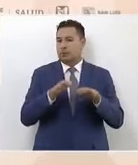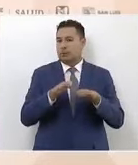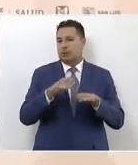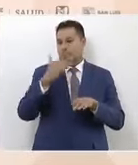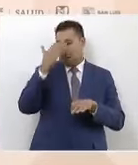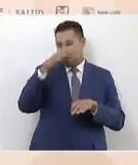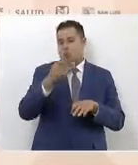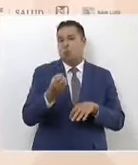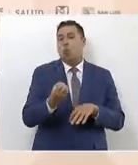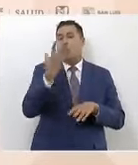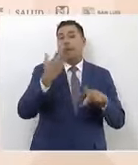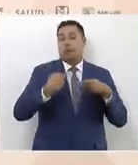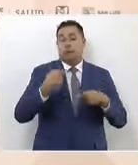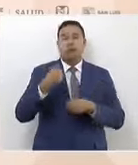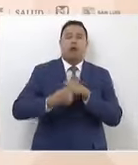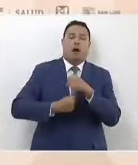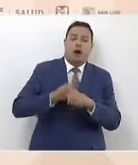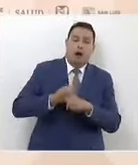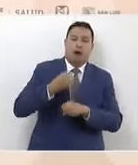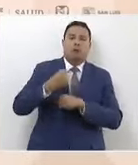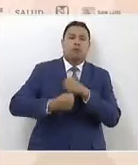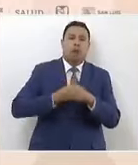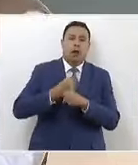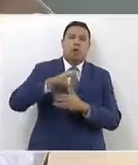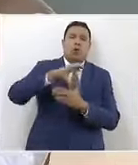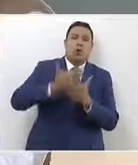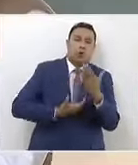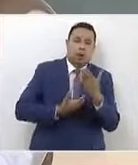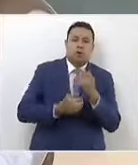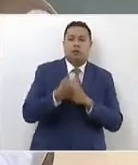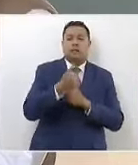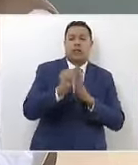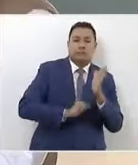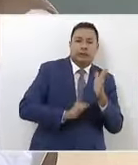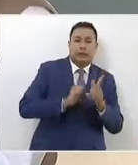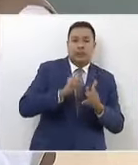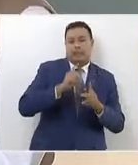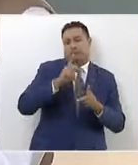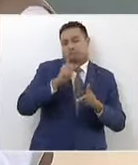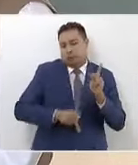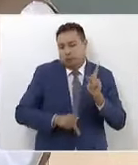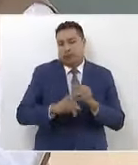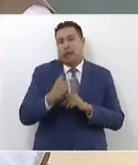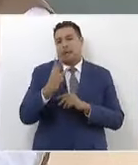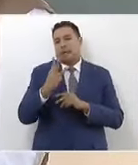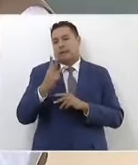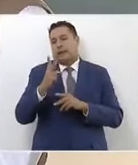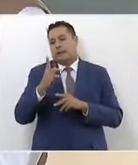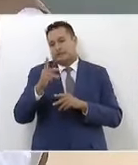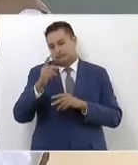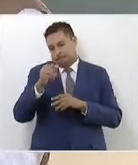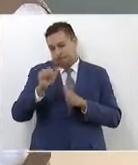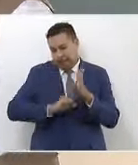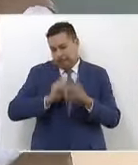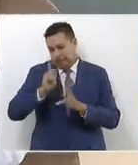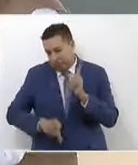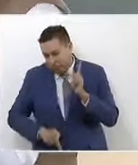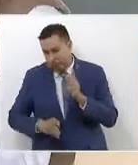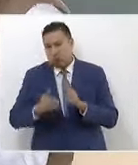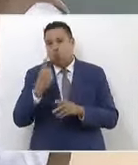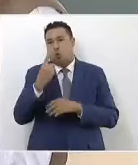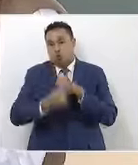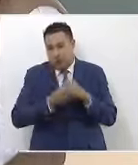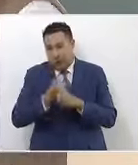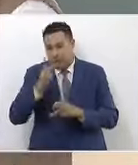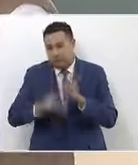aquí llevan años y años con contratos eventuales de 6 meses, de 3 meses, de 1 año a veces, y que no tienen basificación? Eso es lo